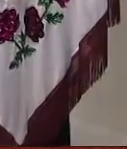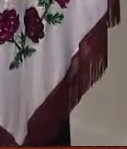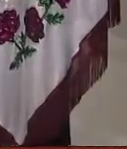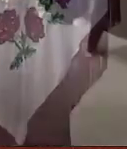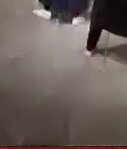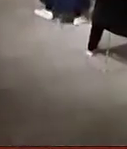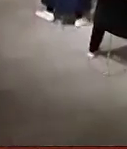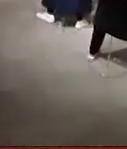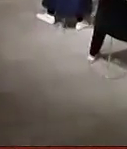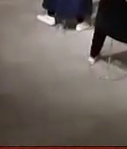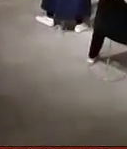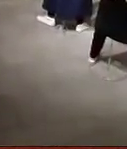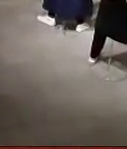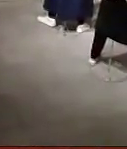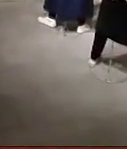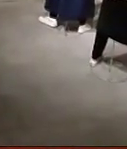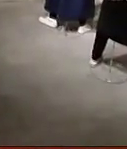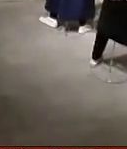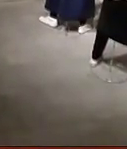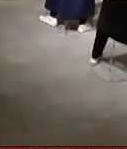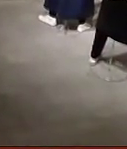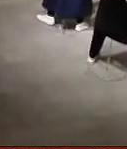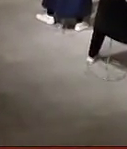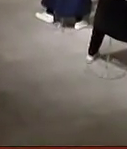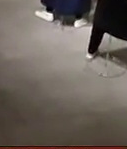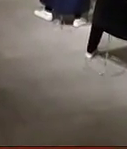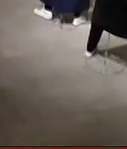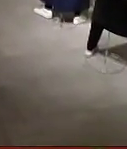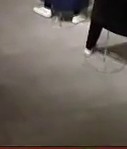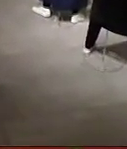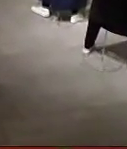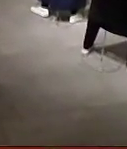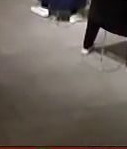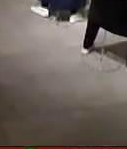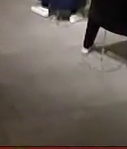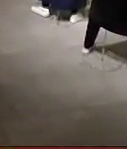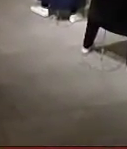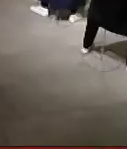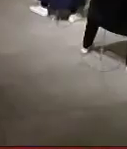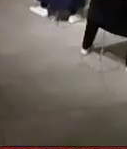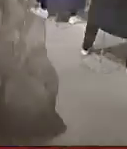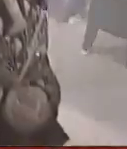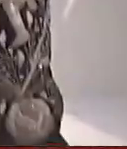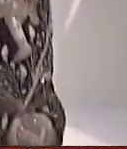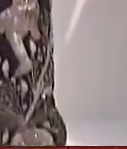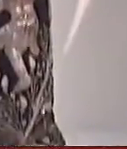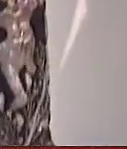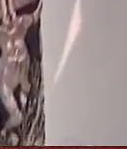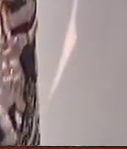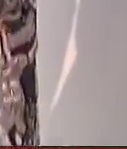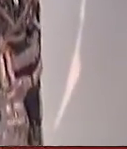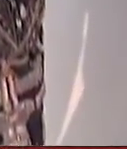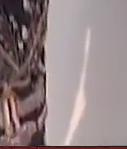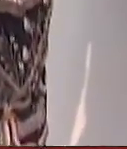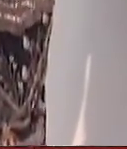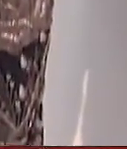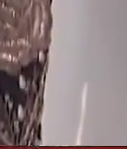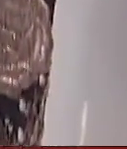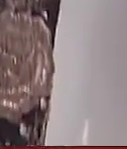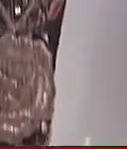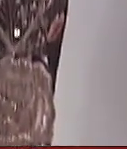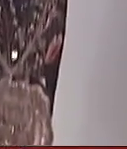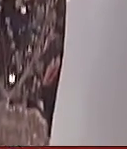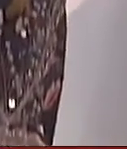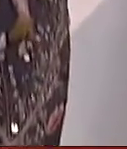espalda. También hay una sala que está dedicada a las chinas poblanas y a los charros, en donde se muestra un traje de chinaco que es el predecesor del traje de